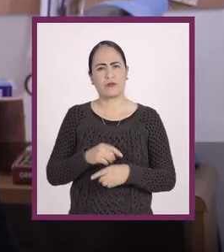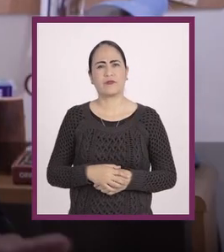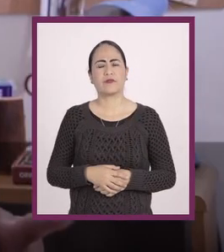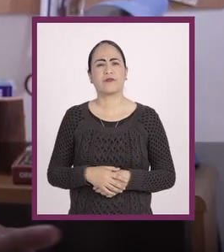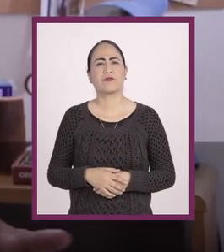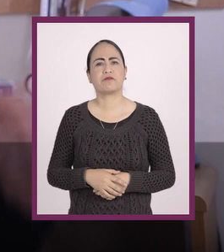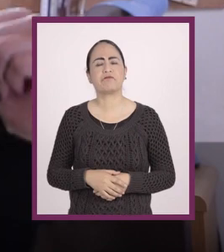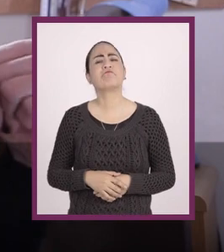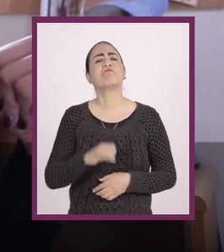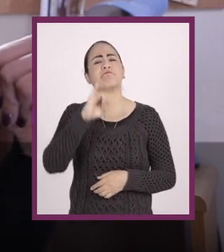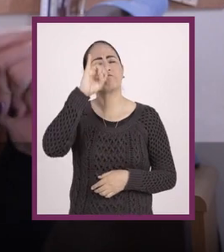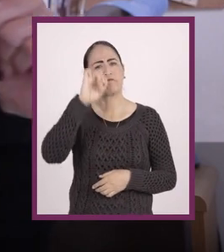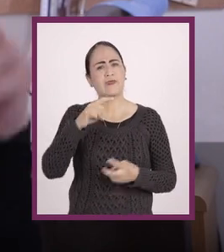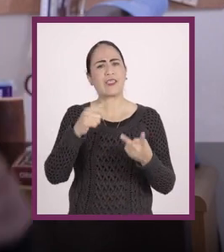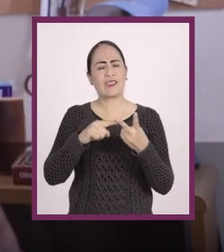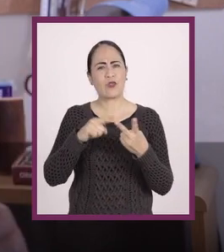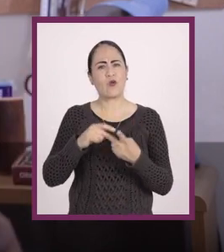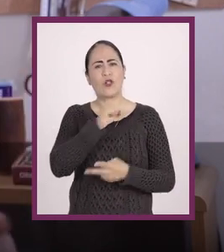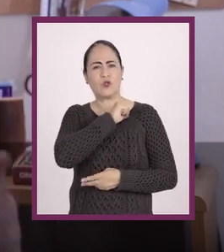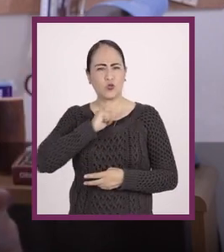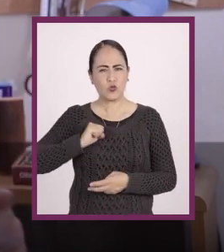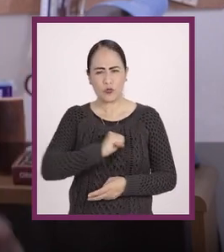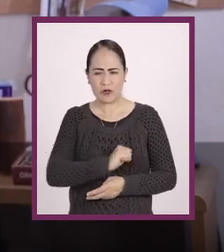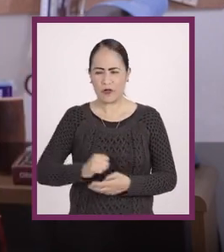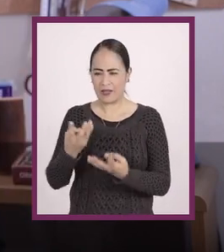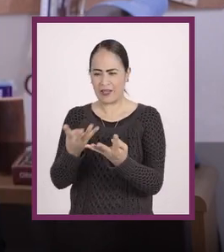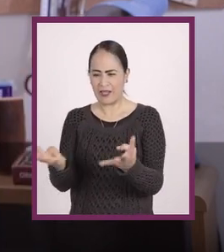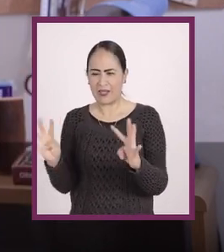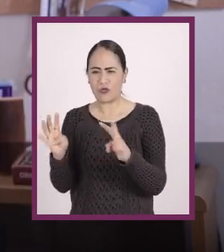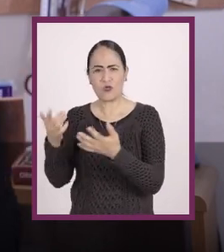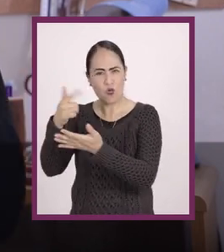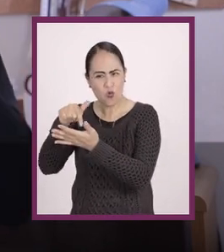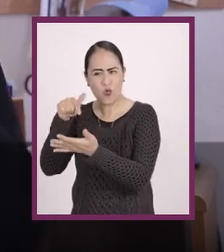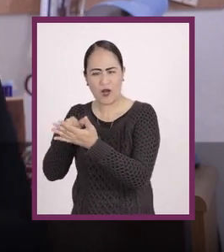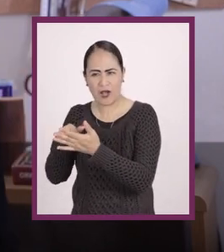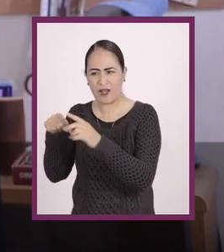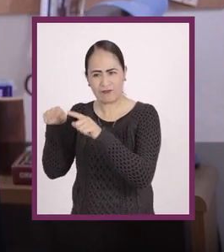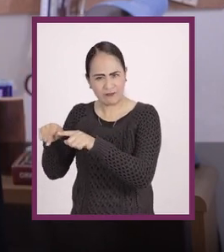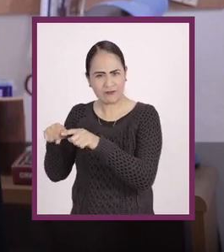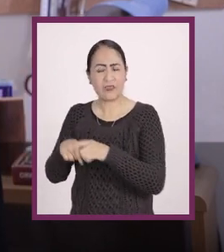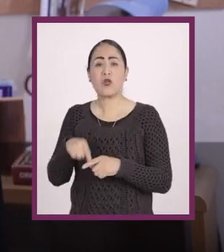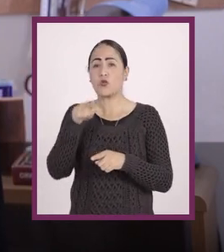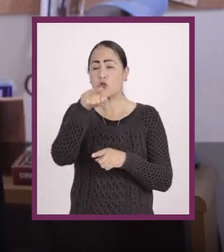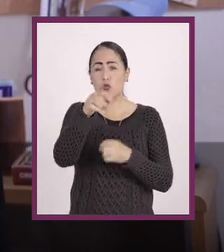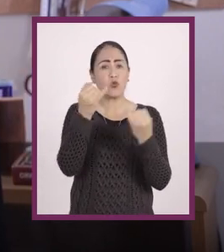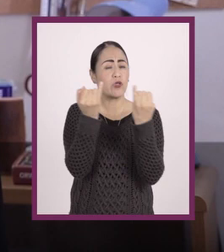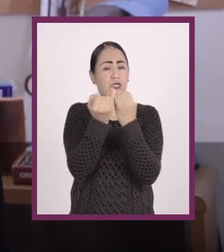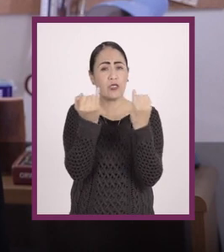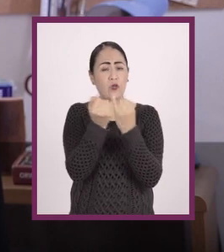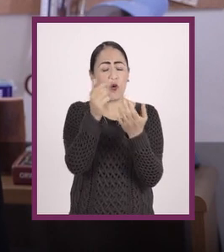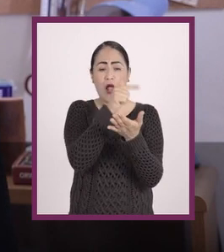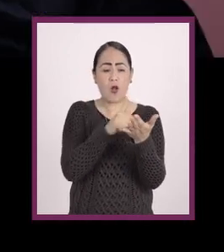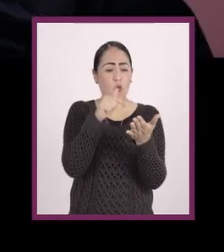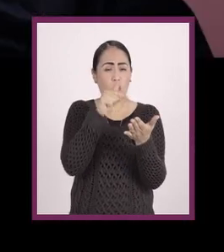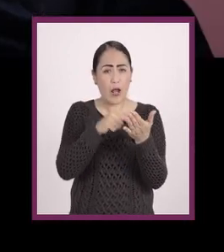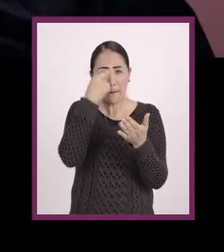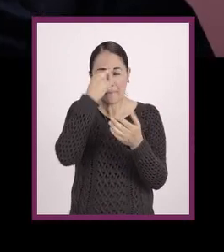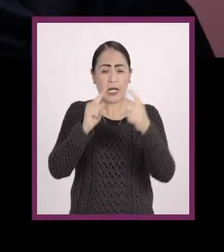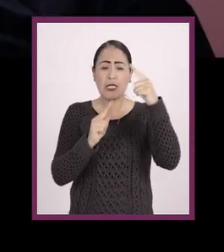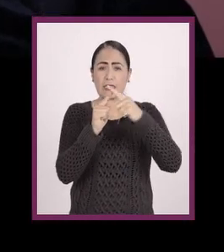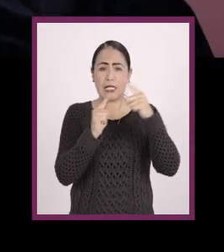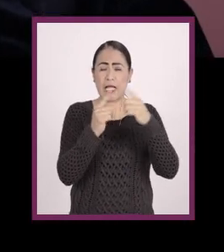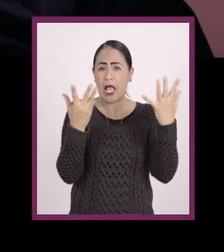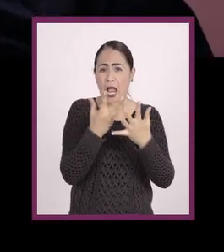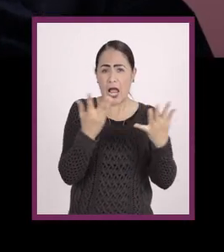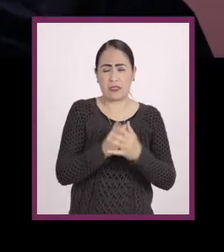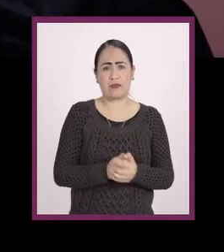así como los superhéroes tienen un centro de operaciones es importante que tú así es un lugar para llevar a cabo tus tareas no tienen